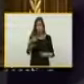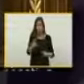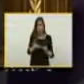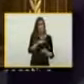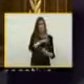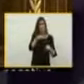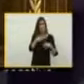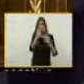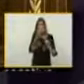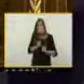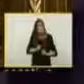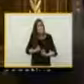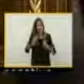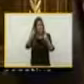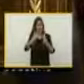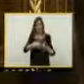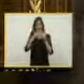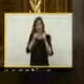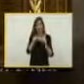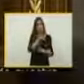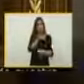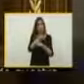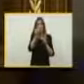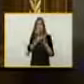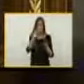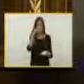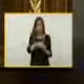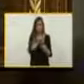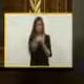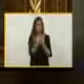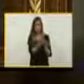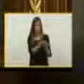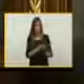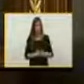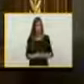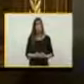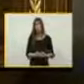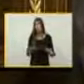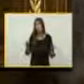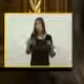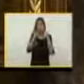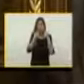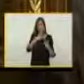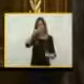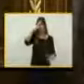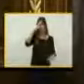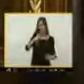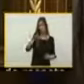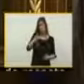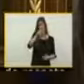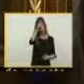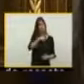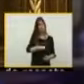trámite, que es la confluencia con Izquierda Unida. Usted enseguida nos va a decir qué va a pasar a partir de ahora, pero Gonzalo, me pedías... Solo